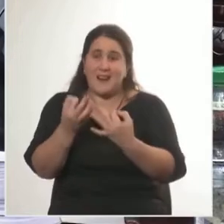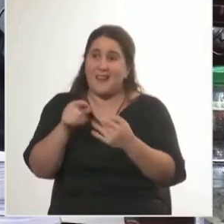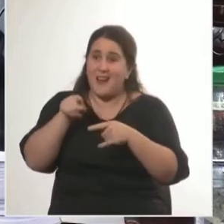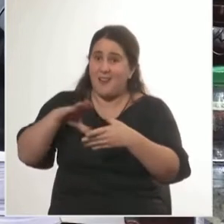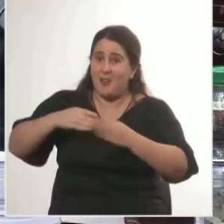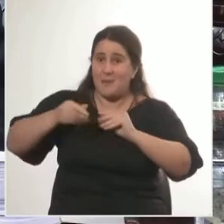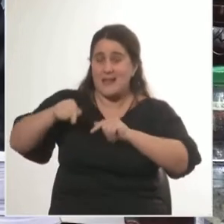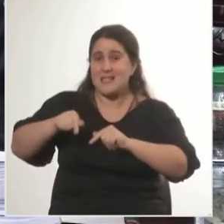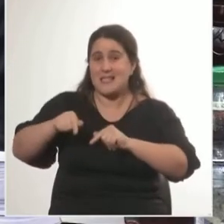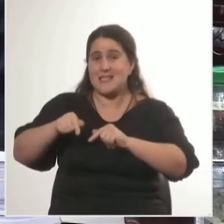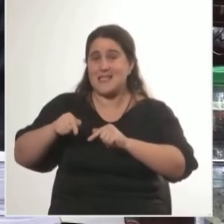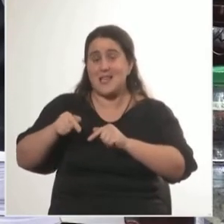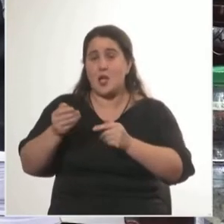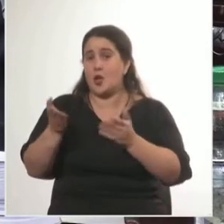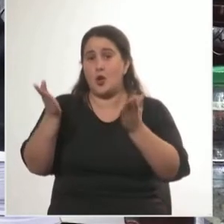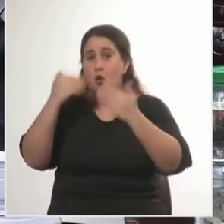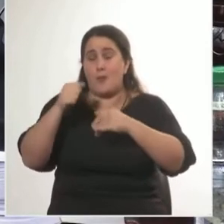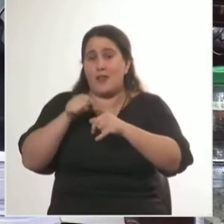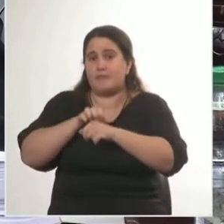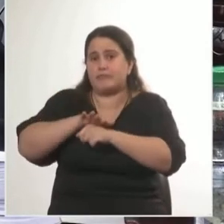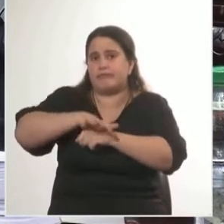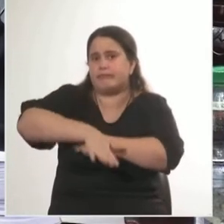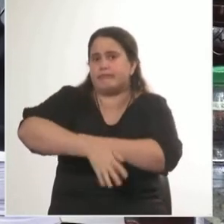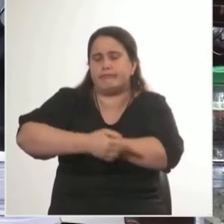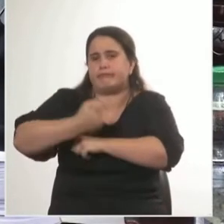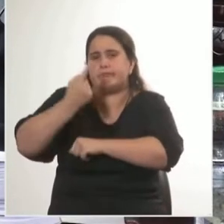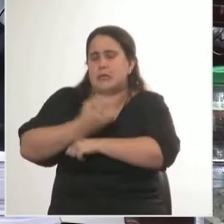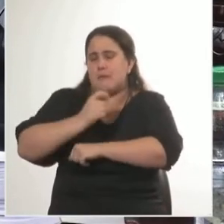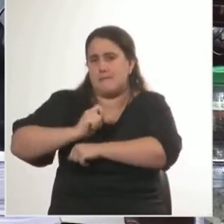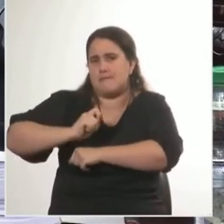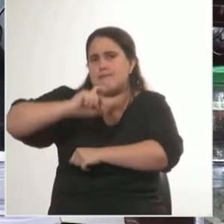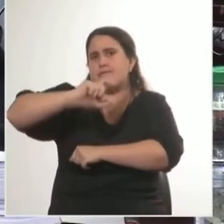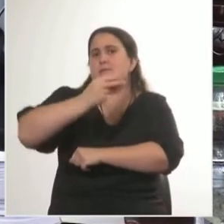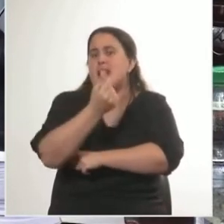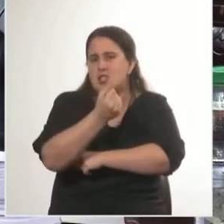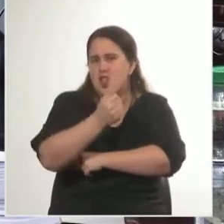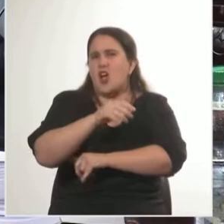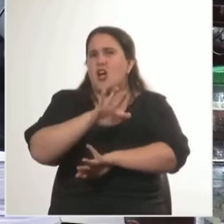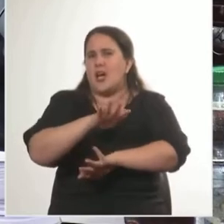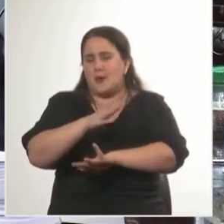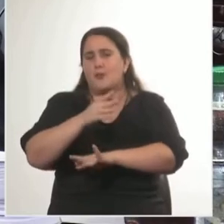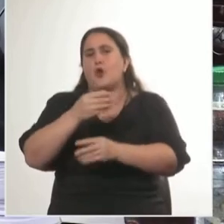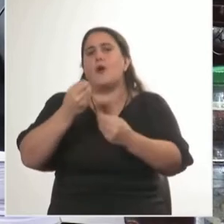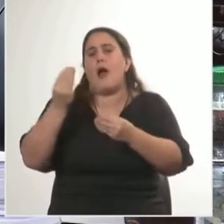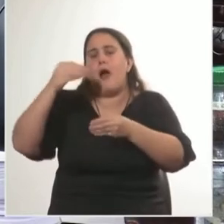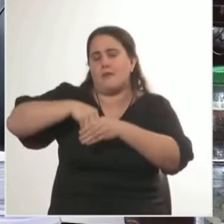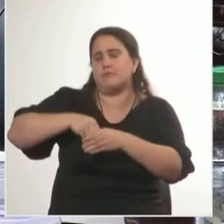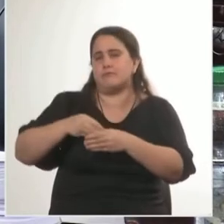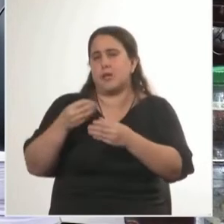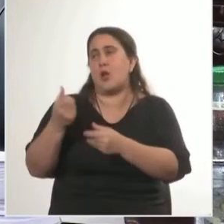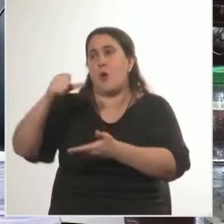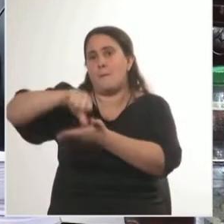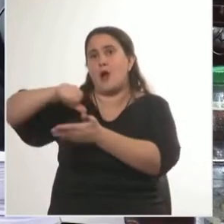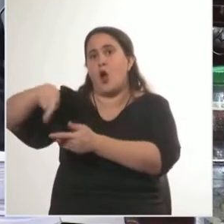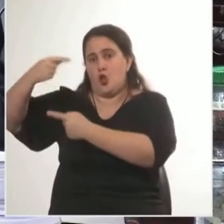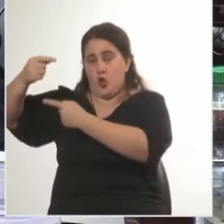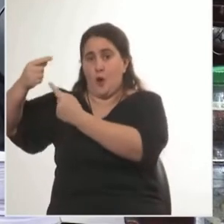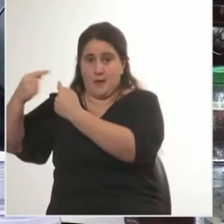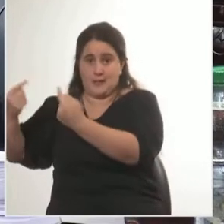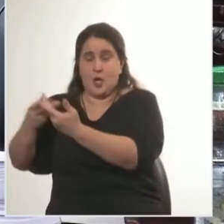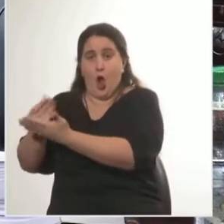medida no vamos a influenciar la razón primordial del aumento de precios, que tiene un componente importado, pero que